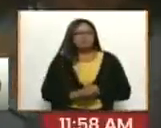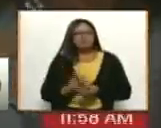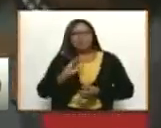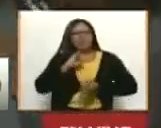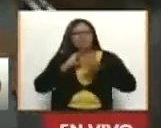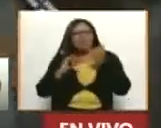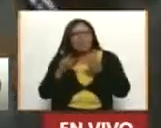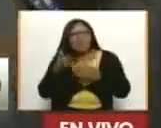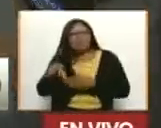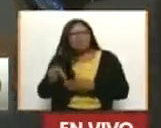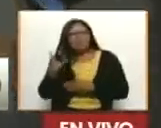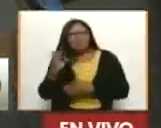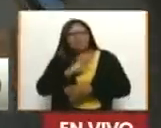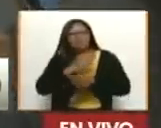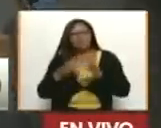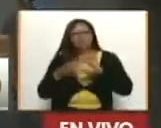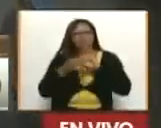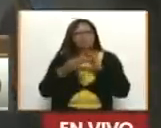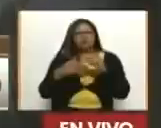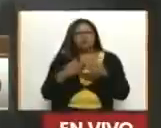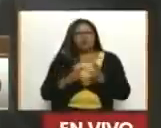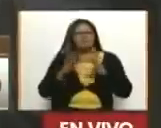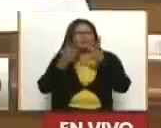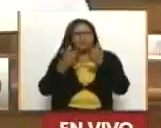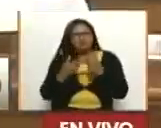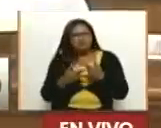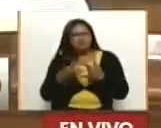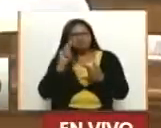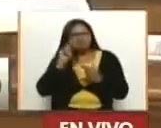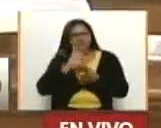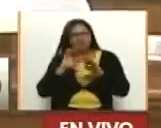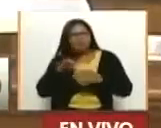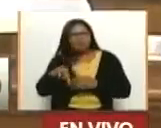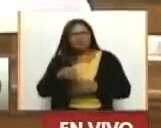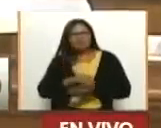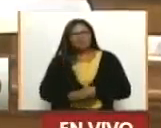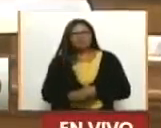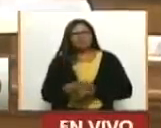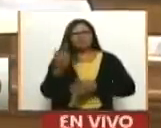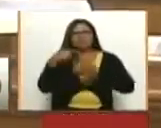final el Estado tiene en su poder, bajo la administración del